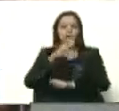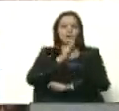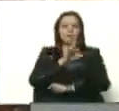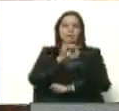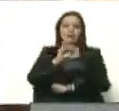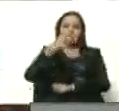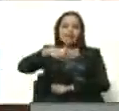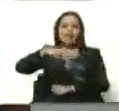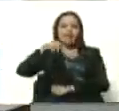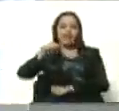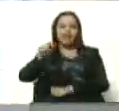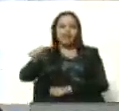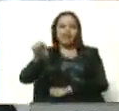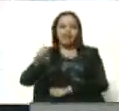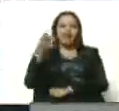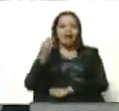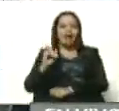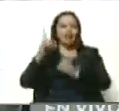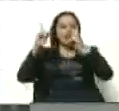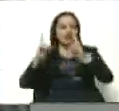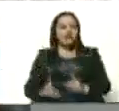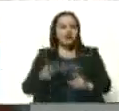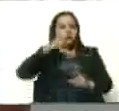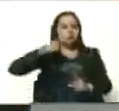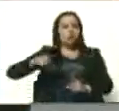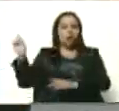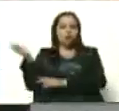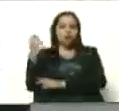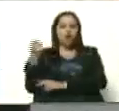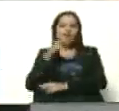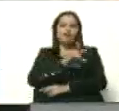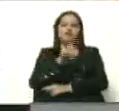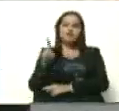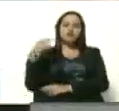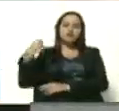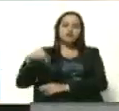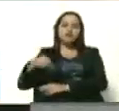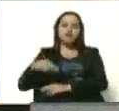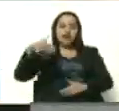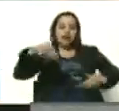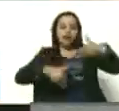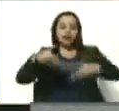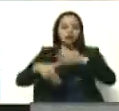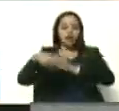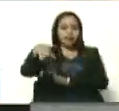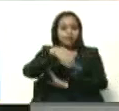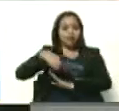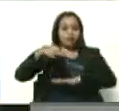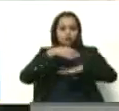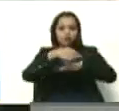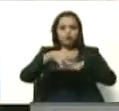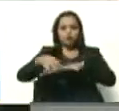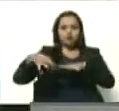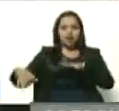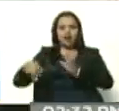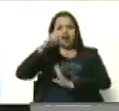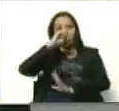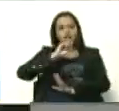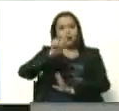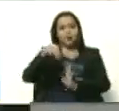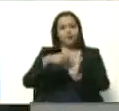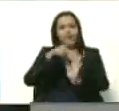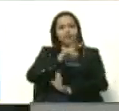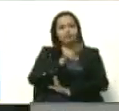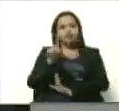Por el pueblo apureño el 21 de noviembre en las elecciones regionales y municipales